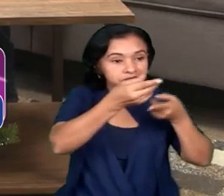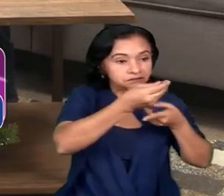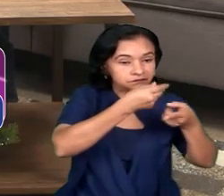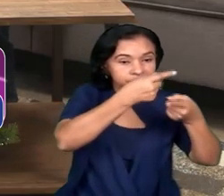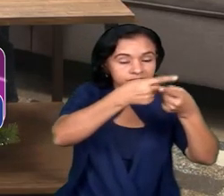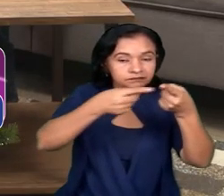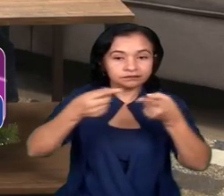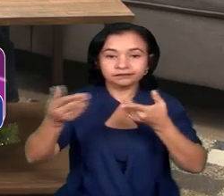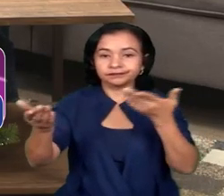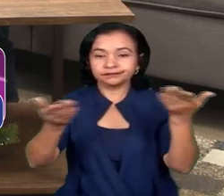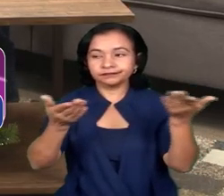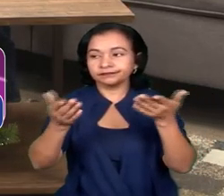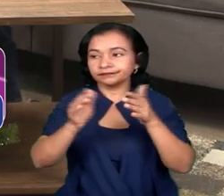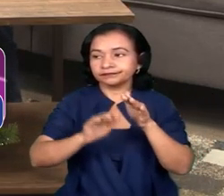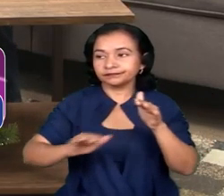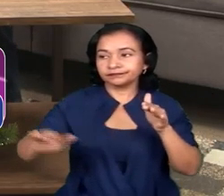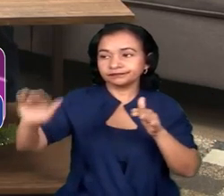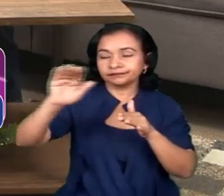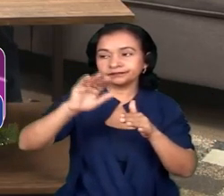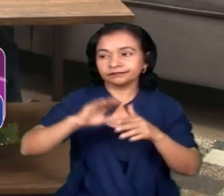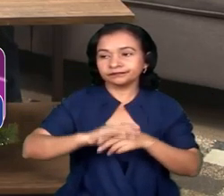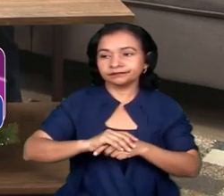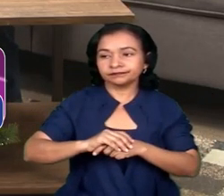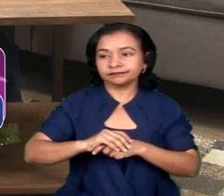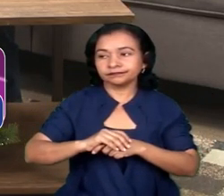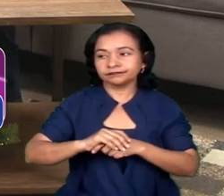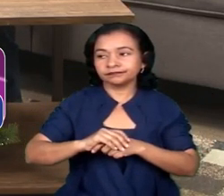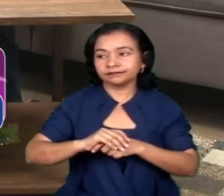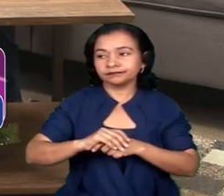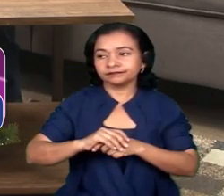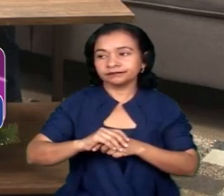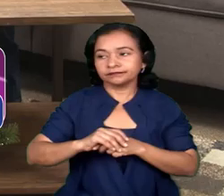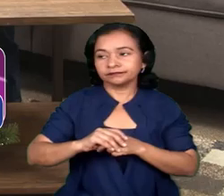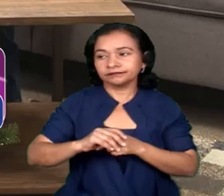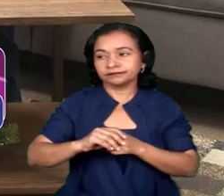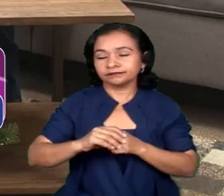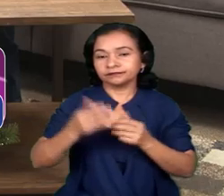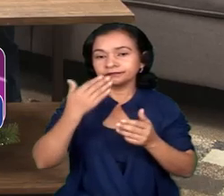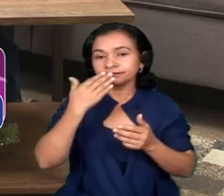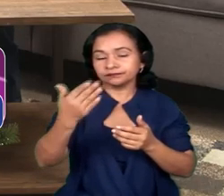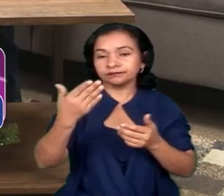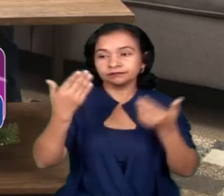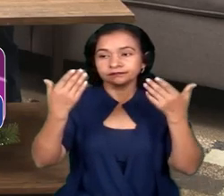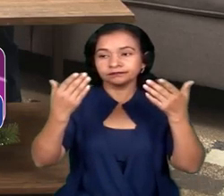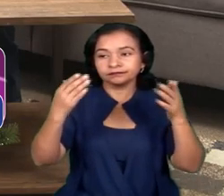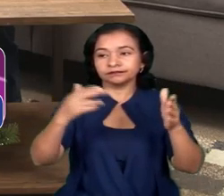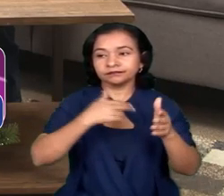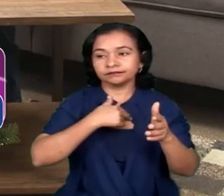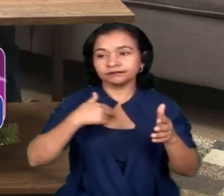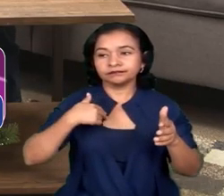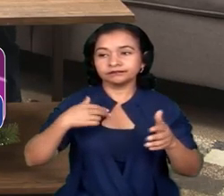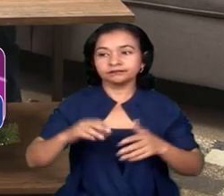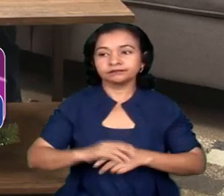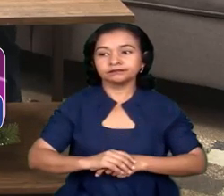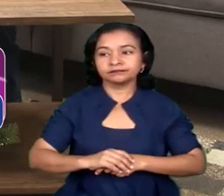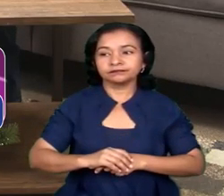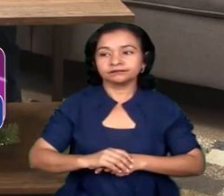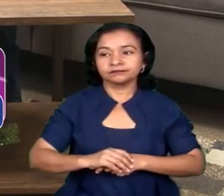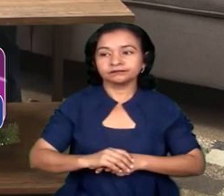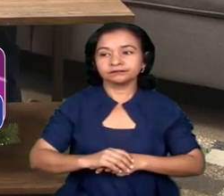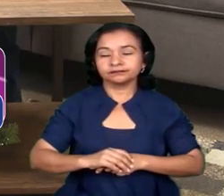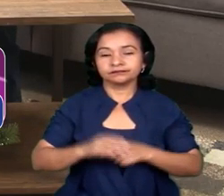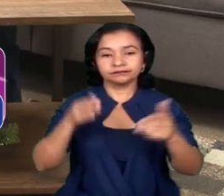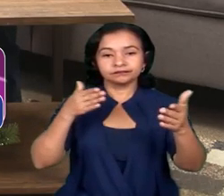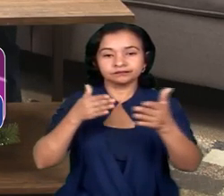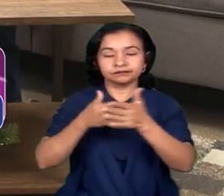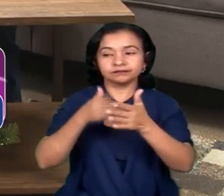Mayor capacidad y mayor... con menos costos también. Menos costos y con buena calidad. Eso es lo que estamos apostando. Don Jorge, tenemos que hacer